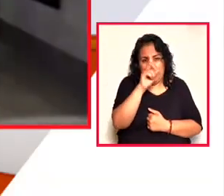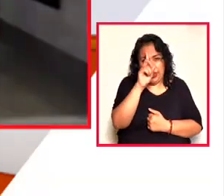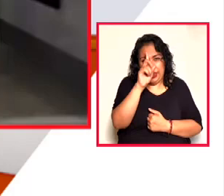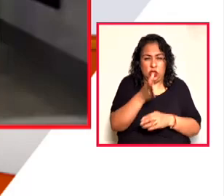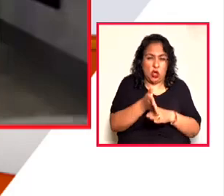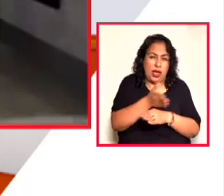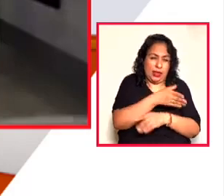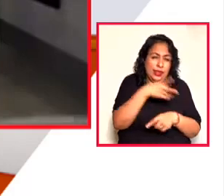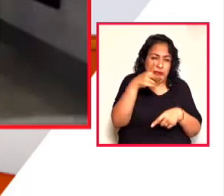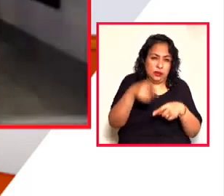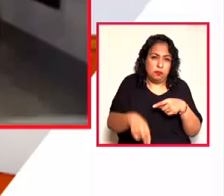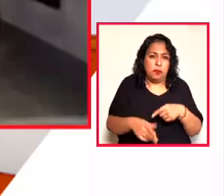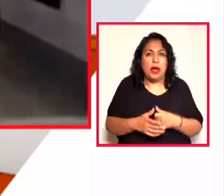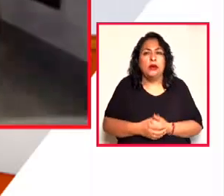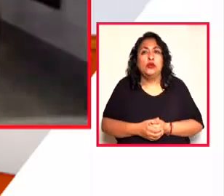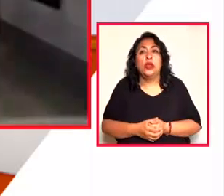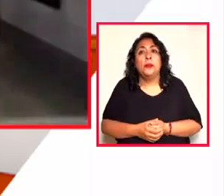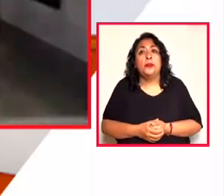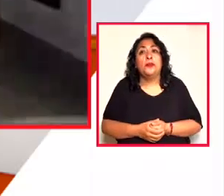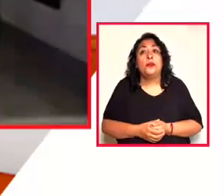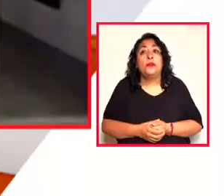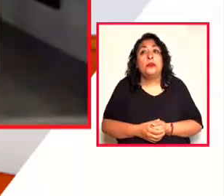irnos a la pausa,